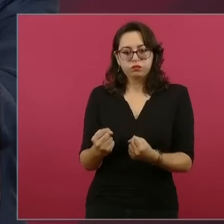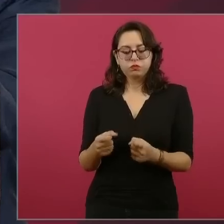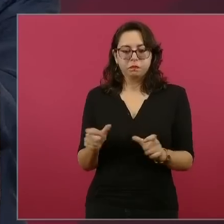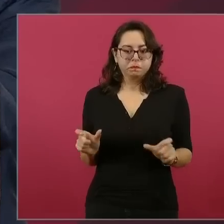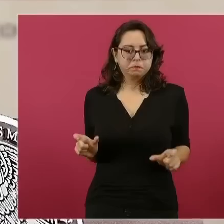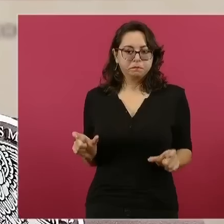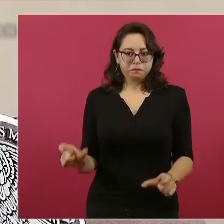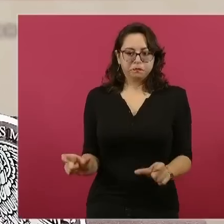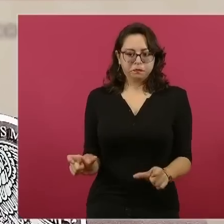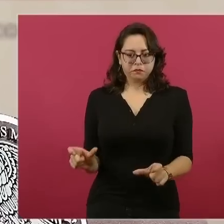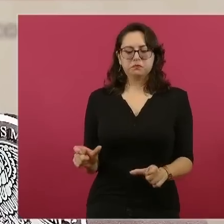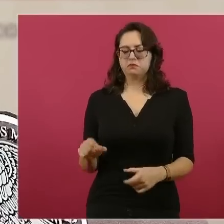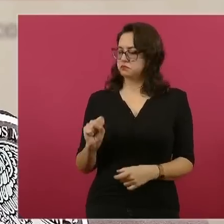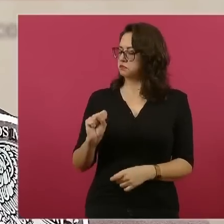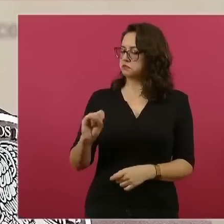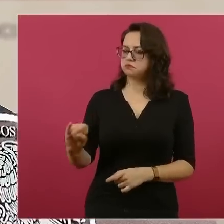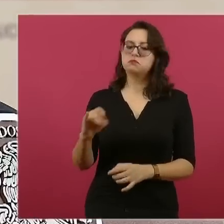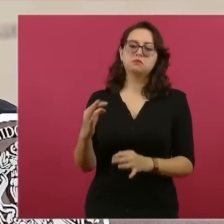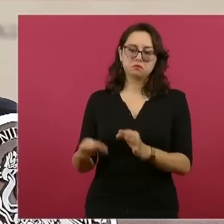protección y ya se le